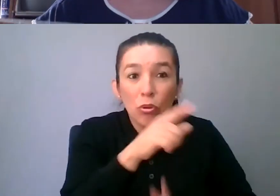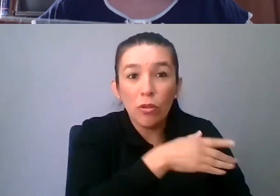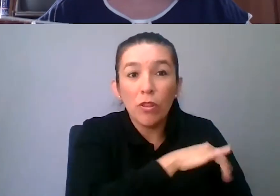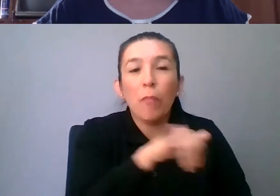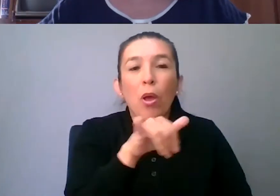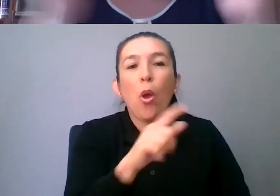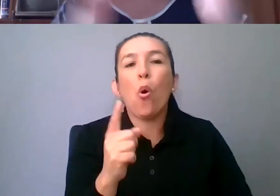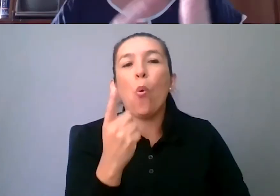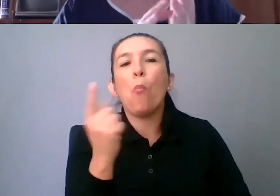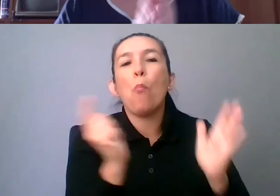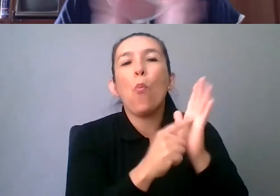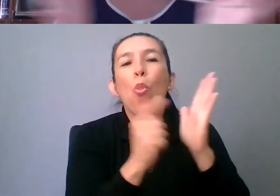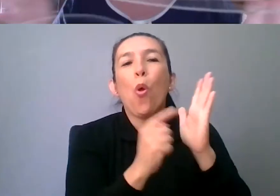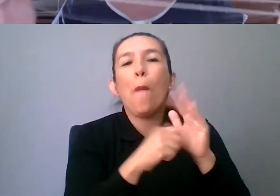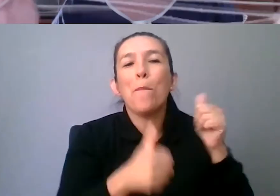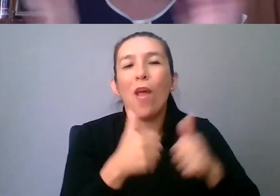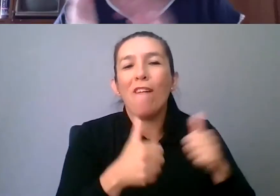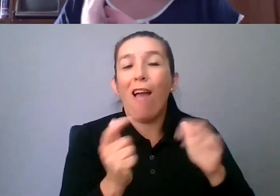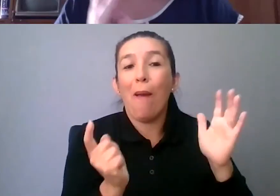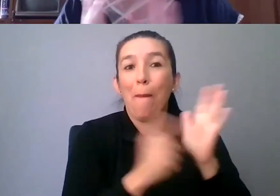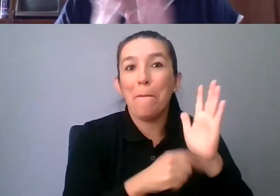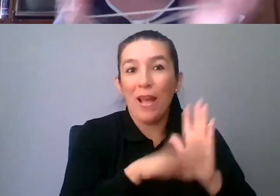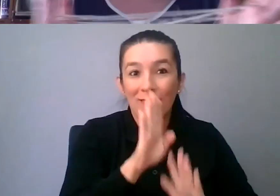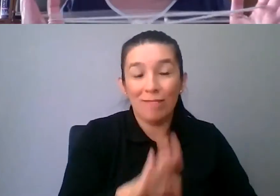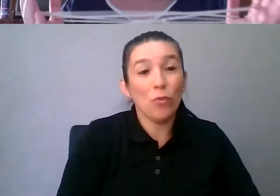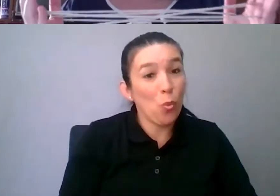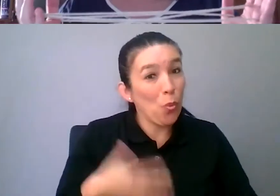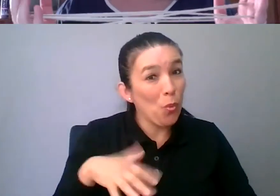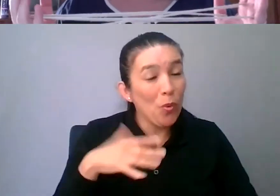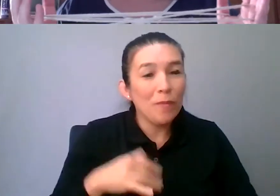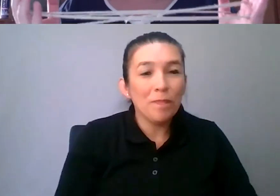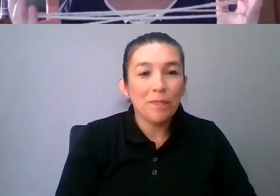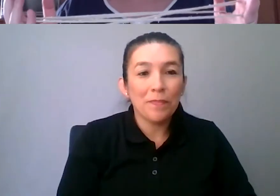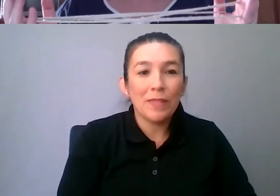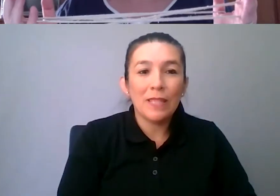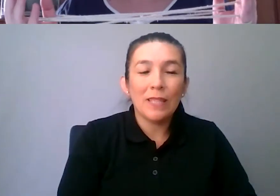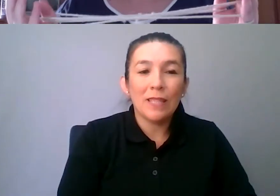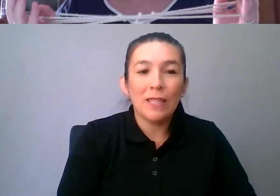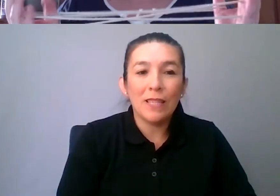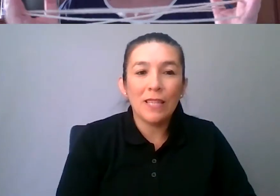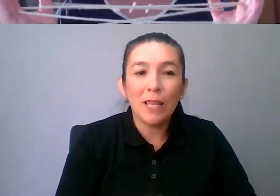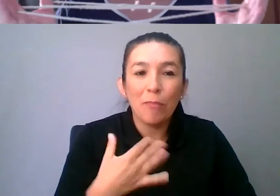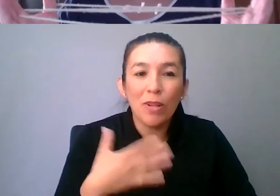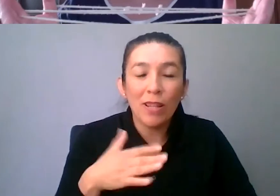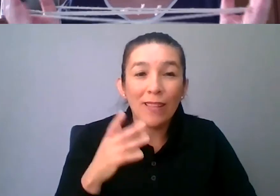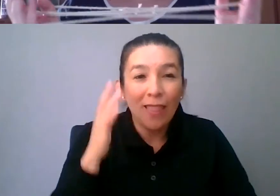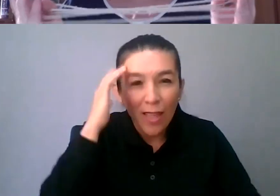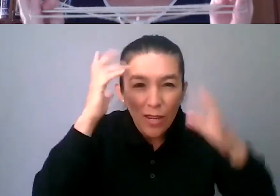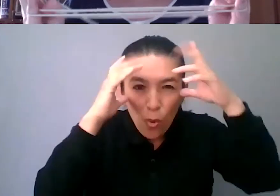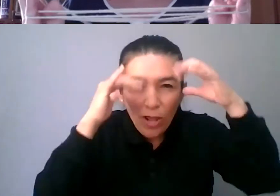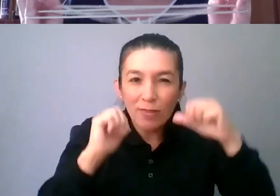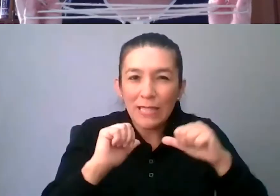un punto más en la prueba. Maravilloso, o sea, siempre va a haber lo que leemos en neurociencia, un